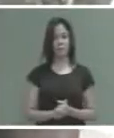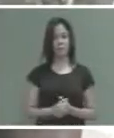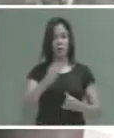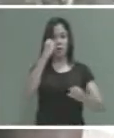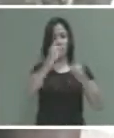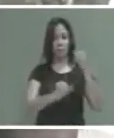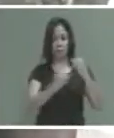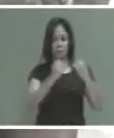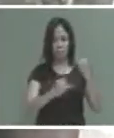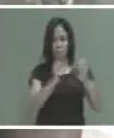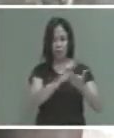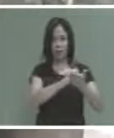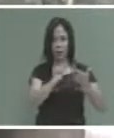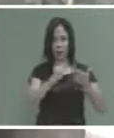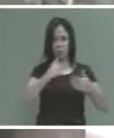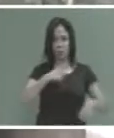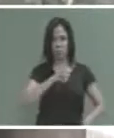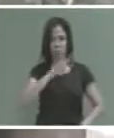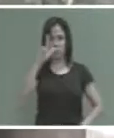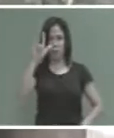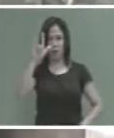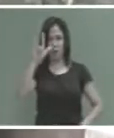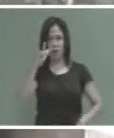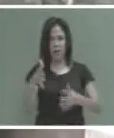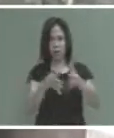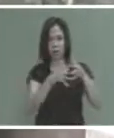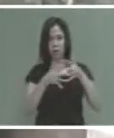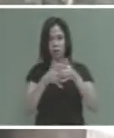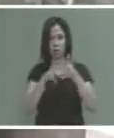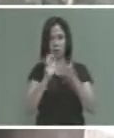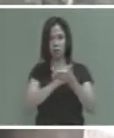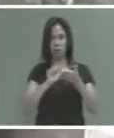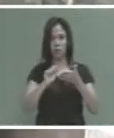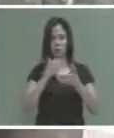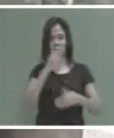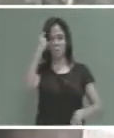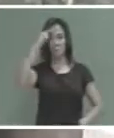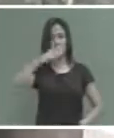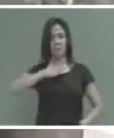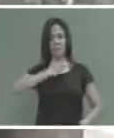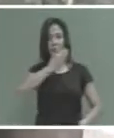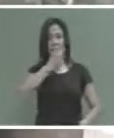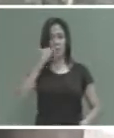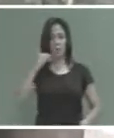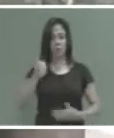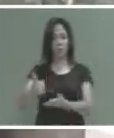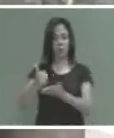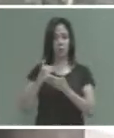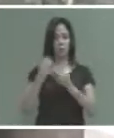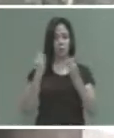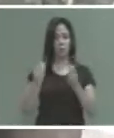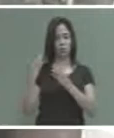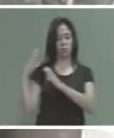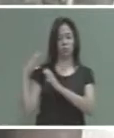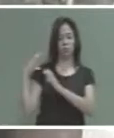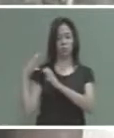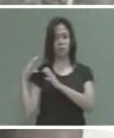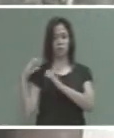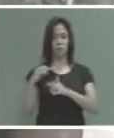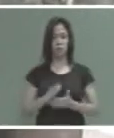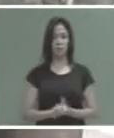Academy, una academia de Estados Unidos, y para mí fue lo mejor, fue algo que me ayudó muchísimo en la vida, porque era